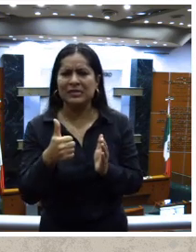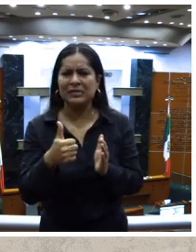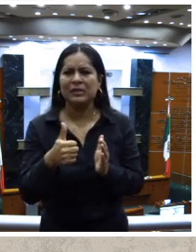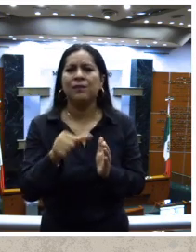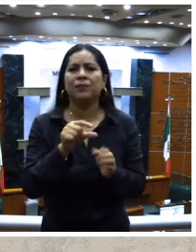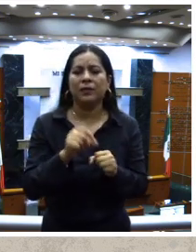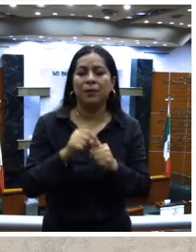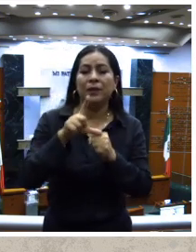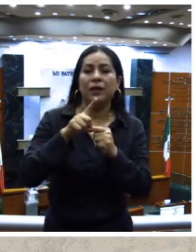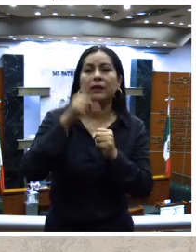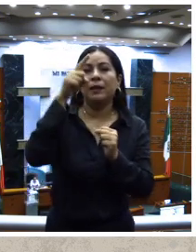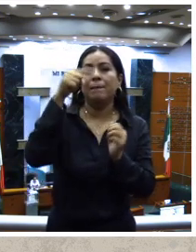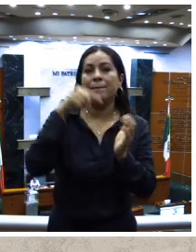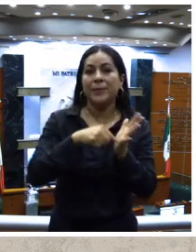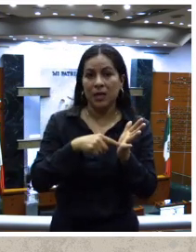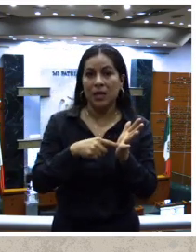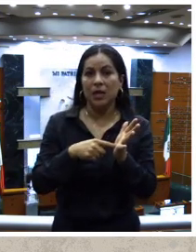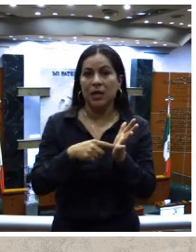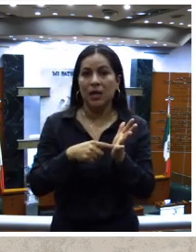la aumentó de